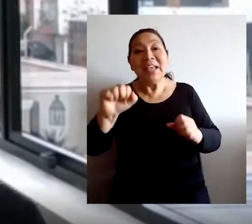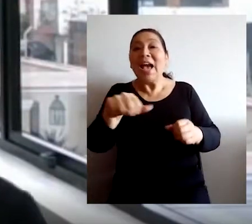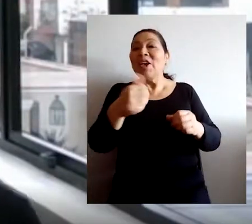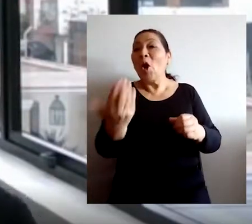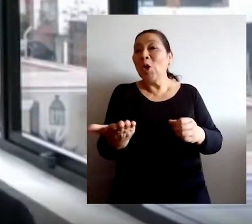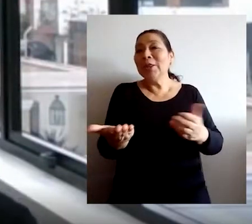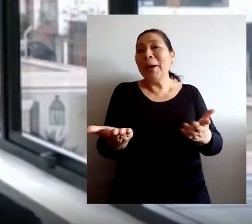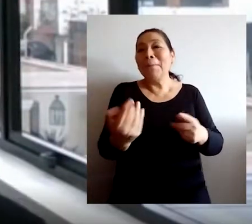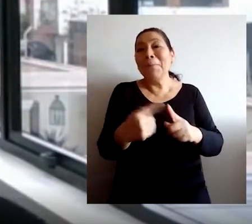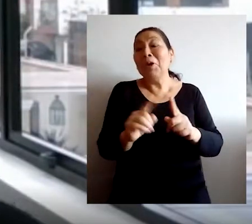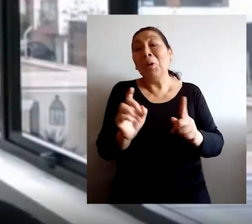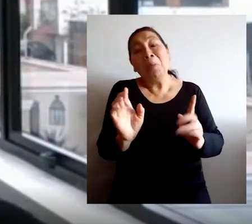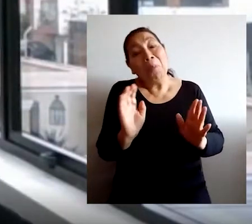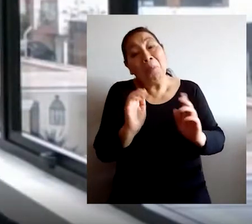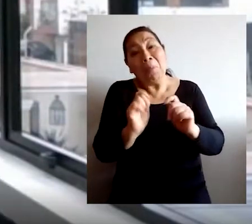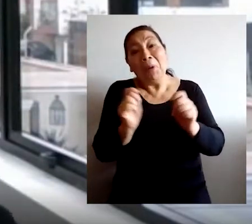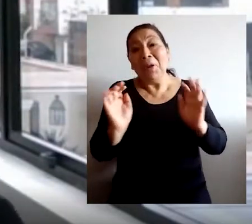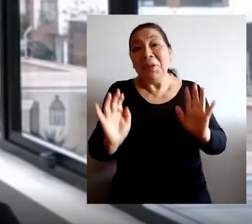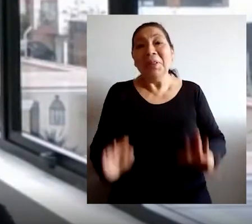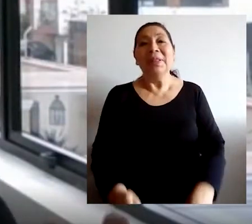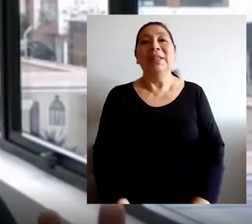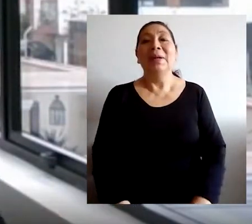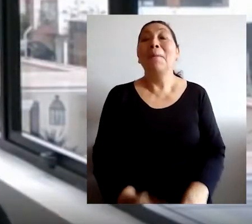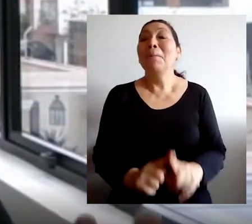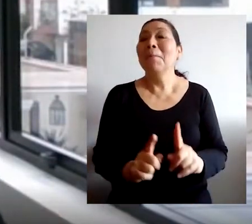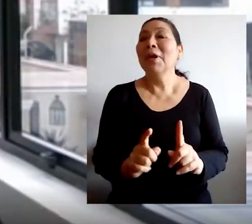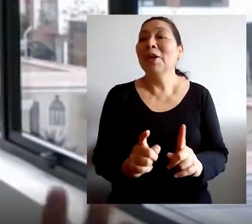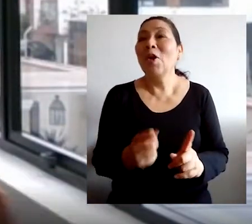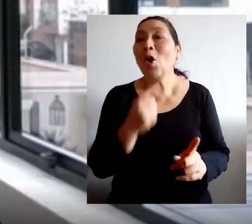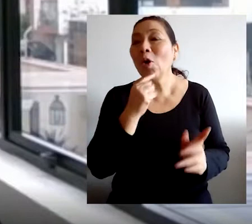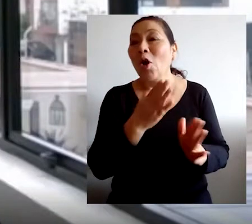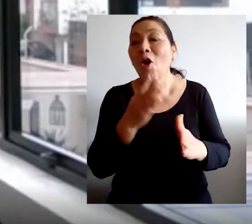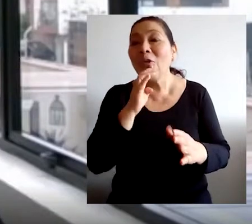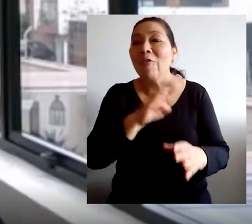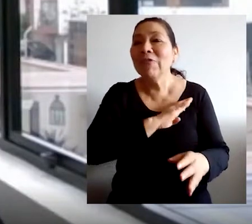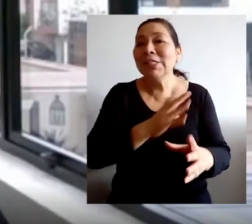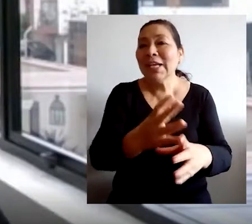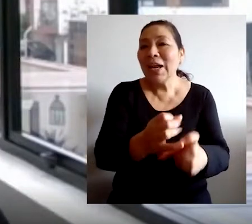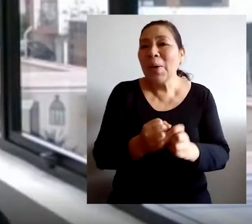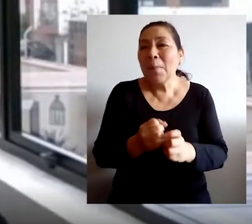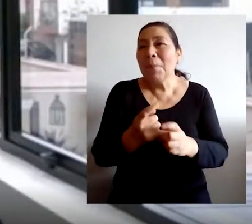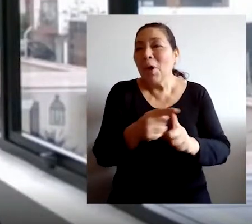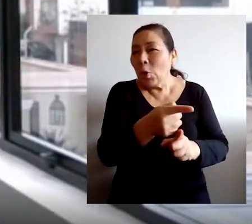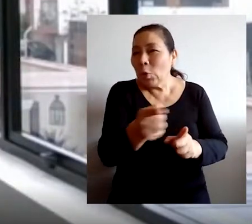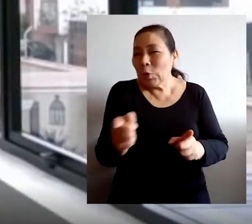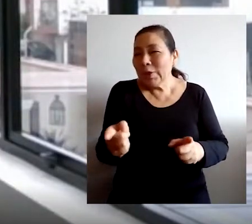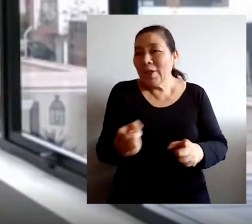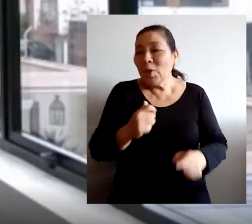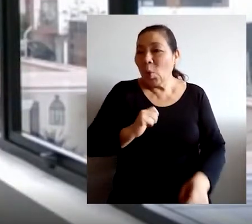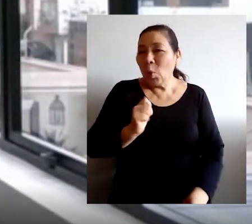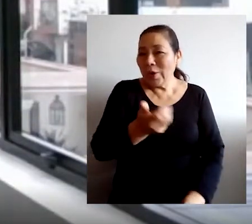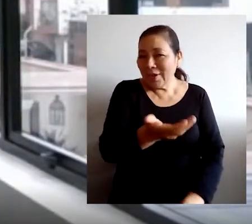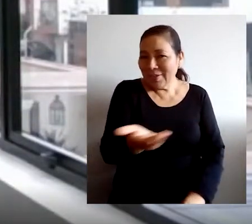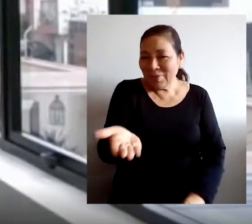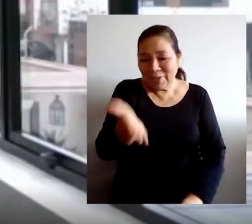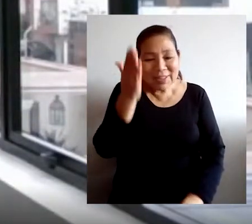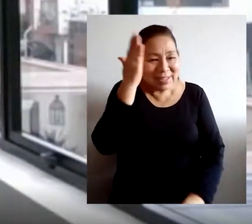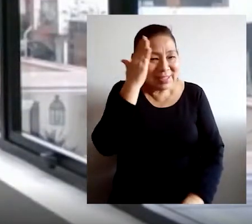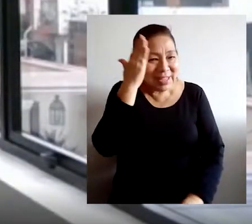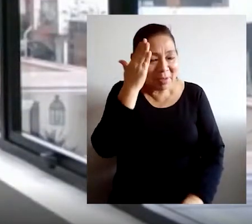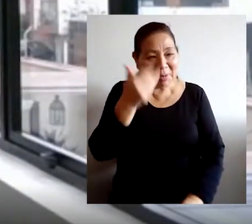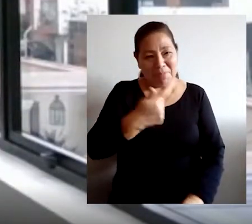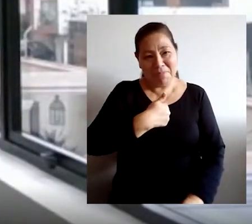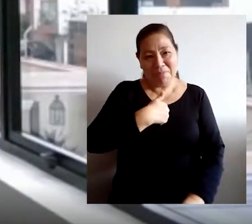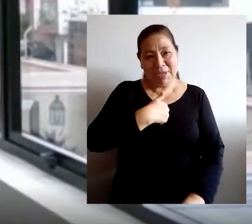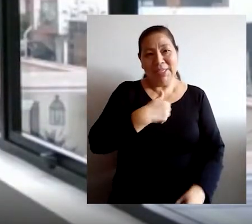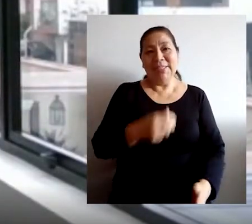otra, me dice que se vio ir a la sede ordinaria. Sede ordinaria la confiscación. Ustedes, señores jueces, saben muchísimo más